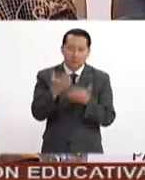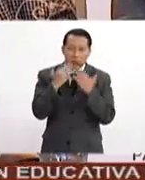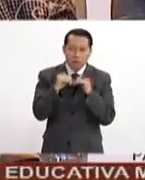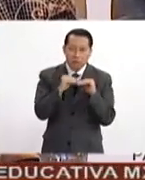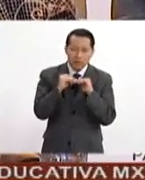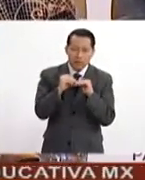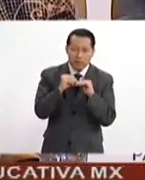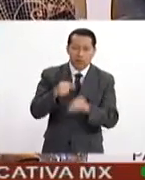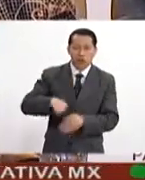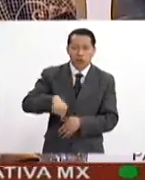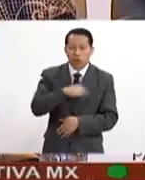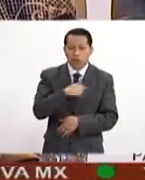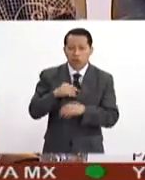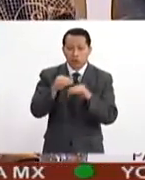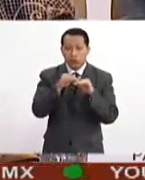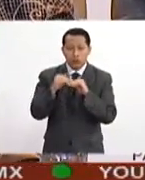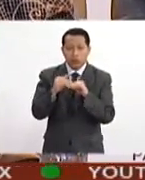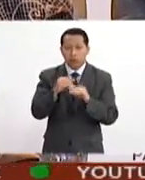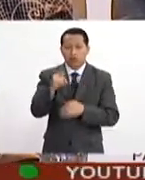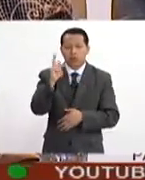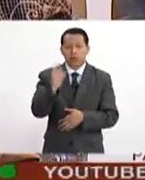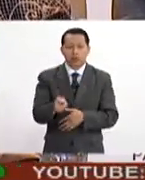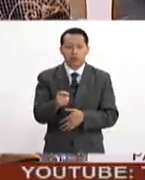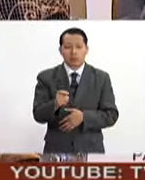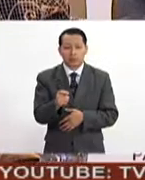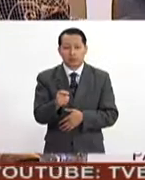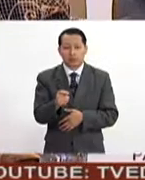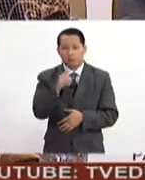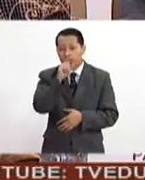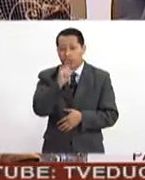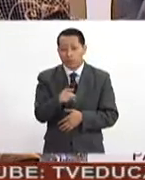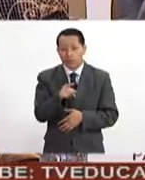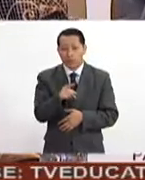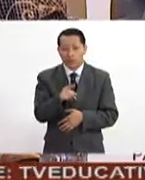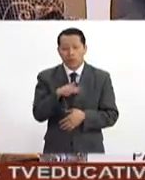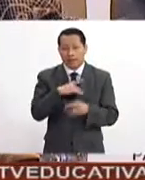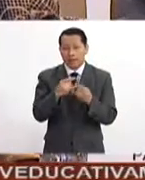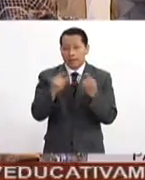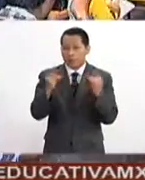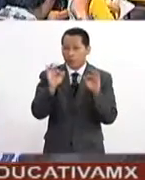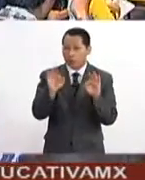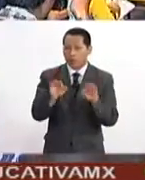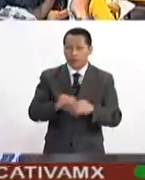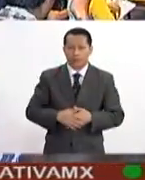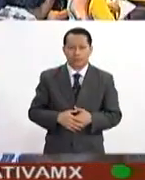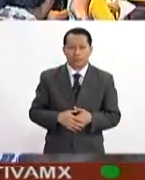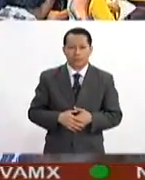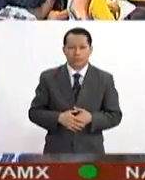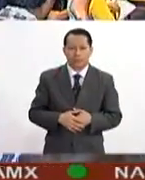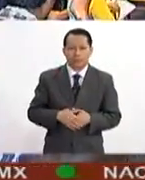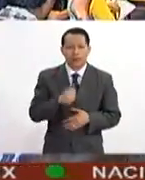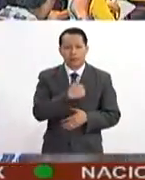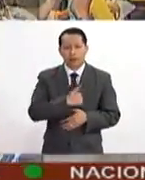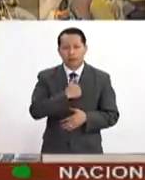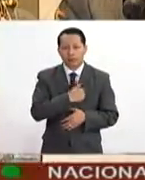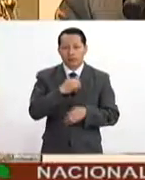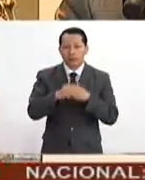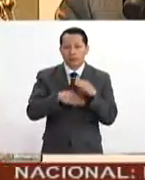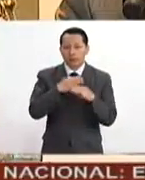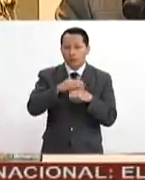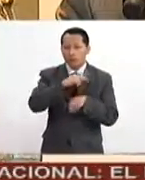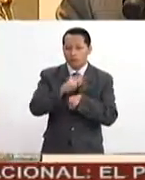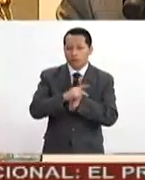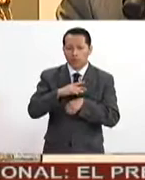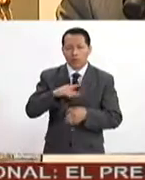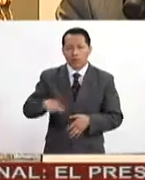outros, a democracia é el lado cierto de la historia. Lamentó que en el mundo existan